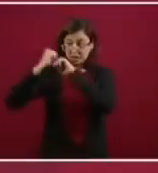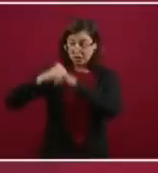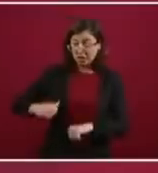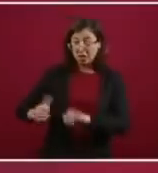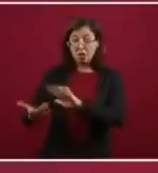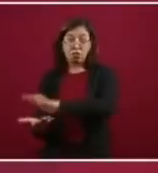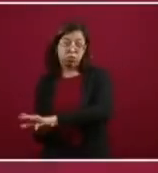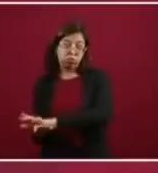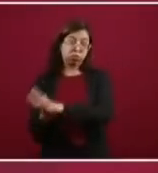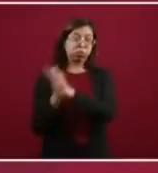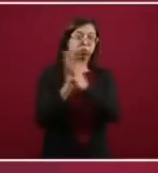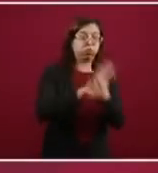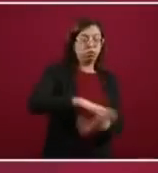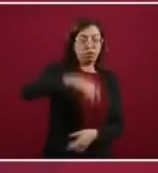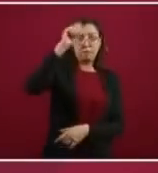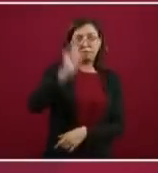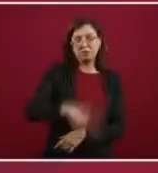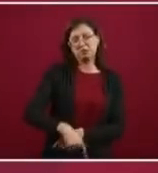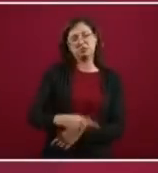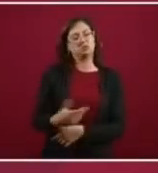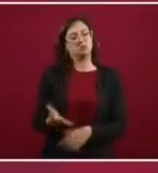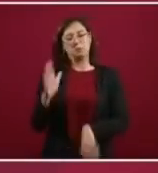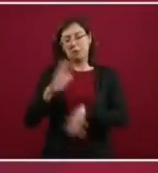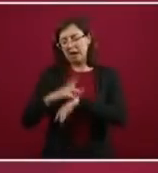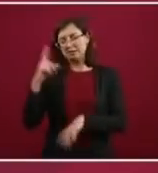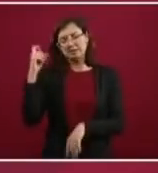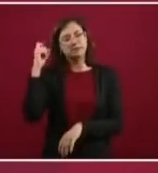si se actúa de manera democrática,